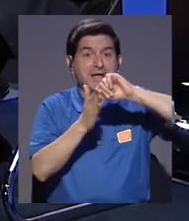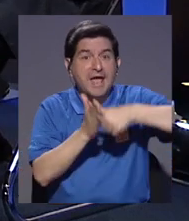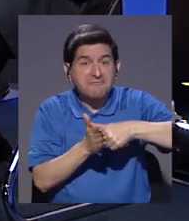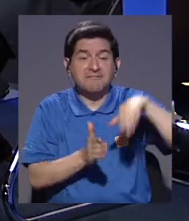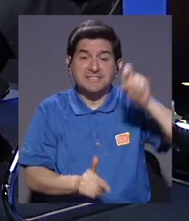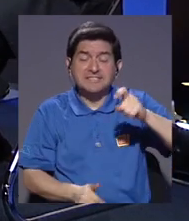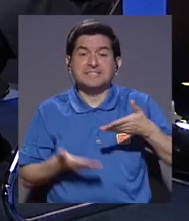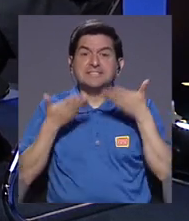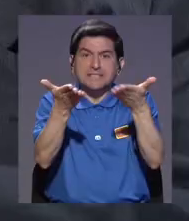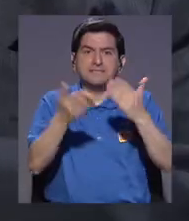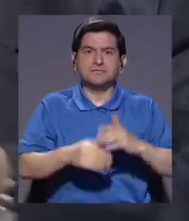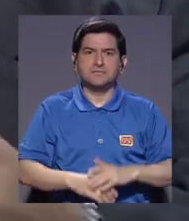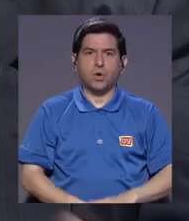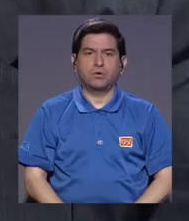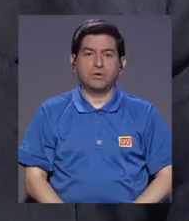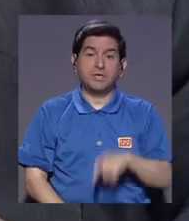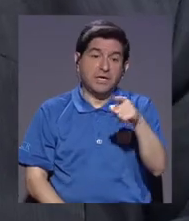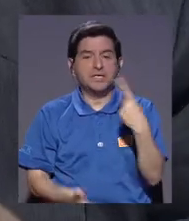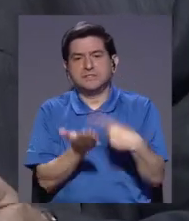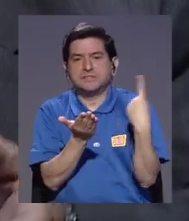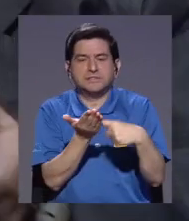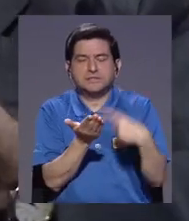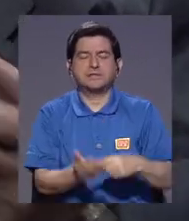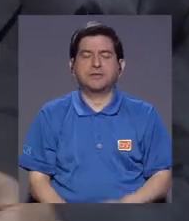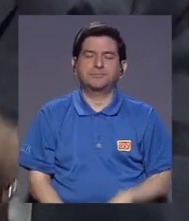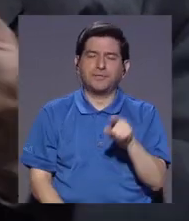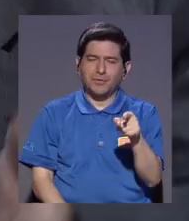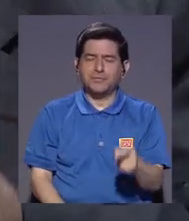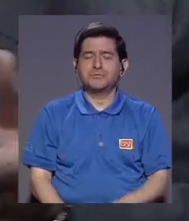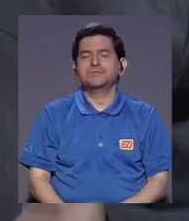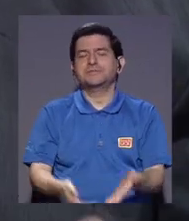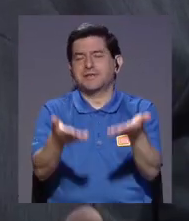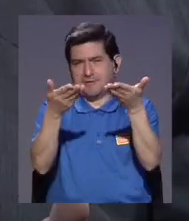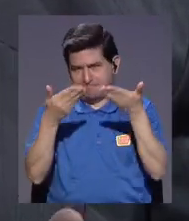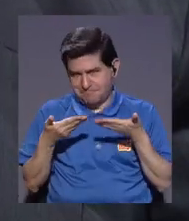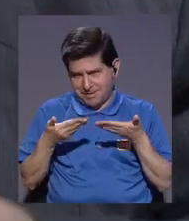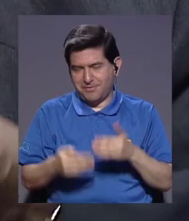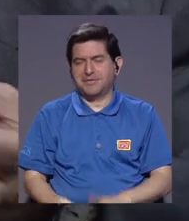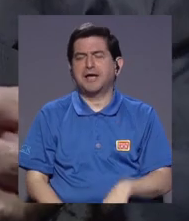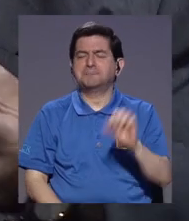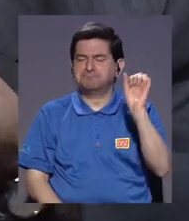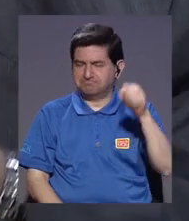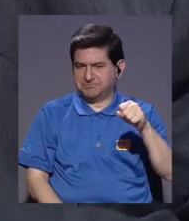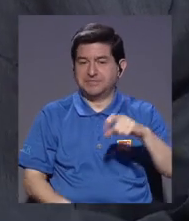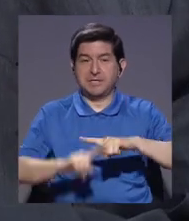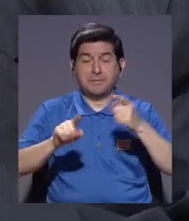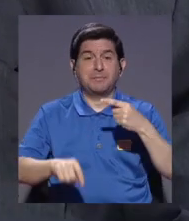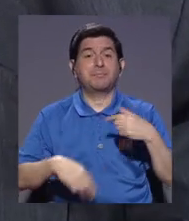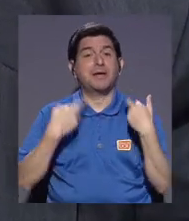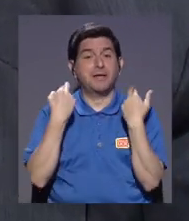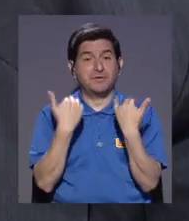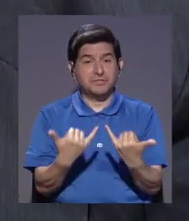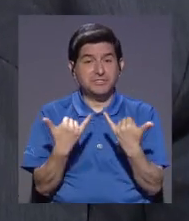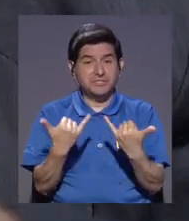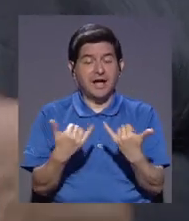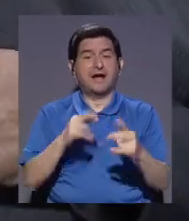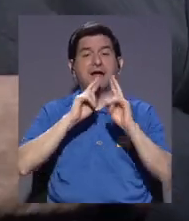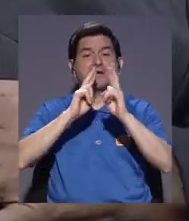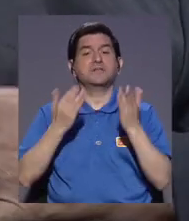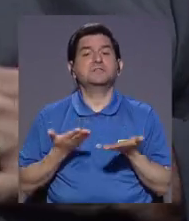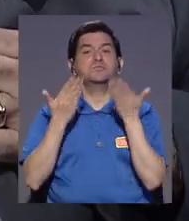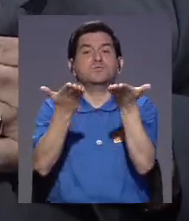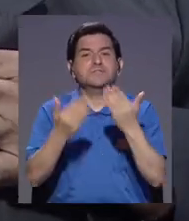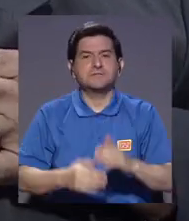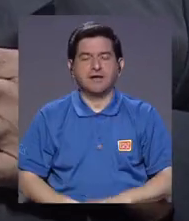insisto que tengo que entregárselo y en ese si no le dice bueno si usted quiere entregarlo me lo entrega pero entonces llevé la respuesta